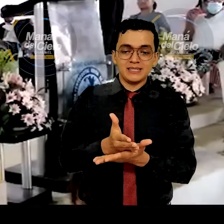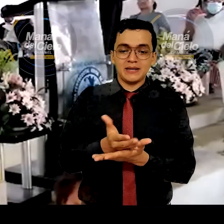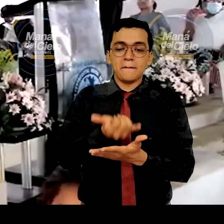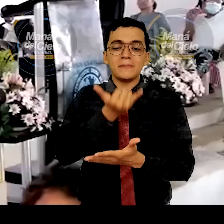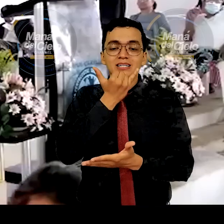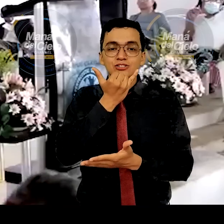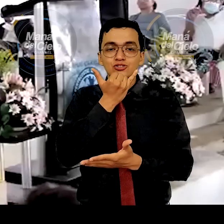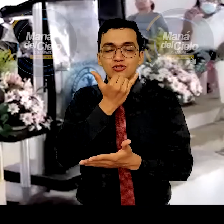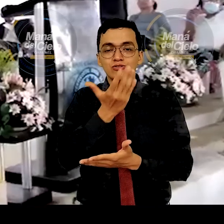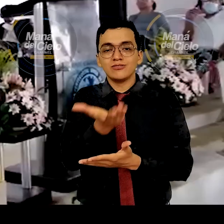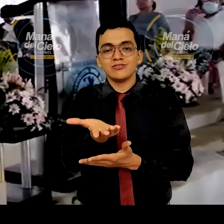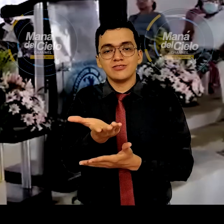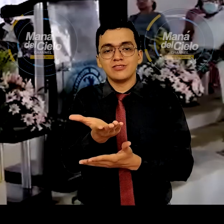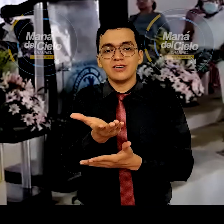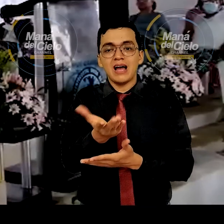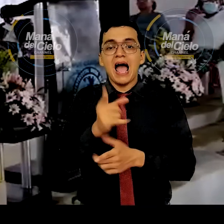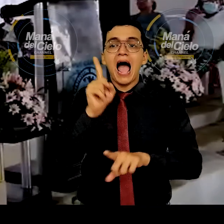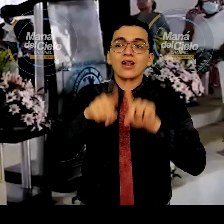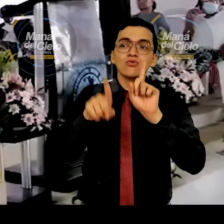la muerte.